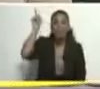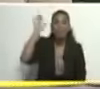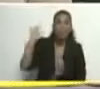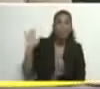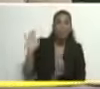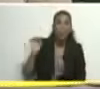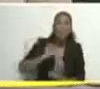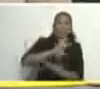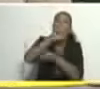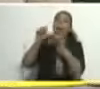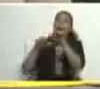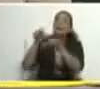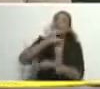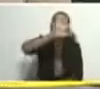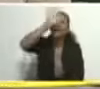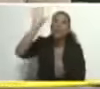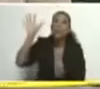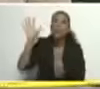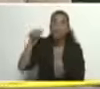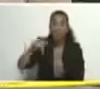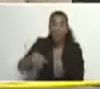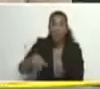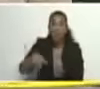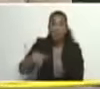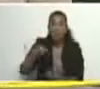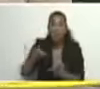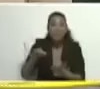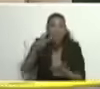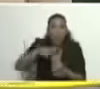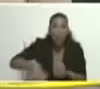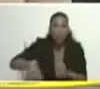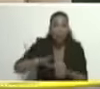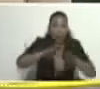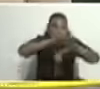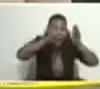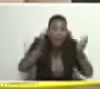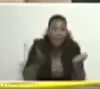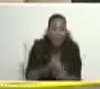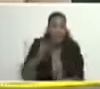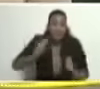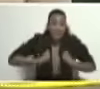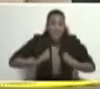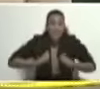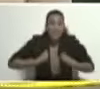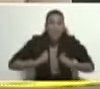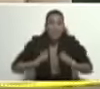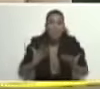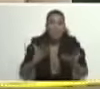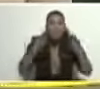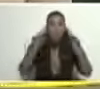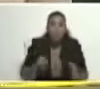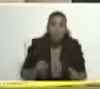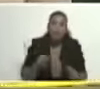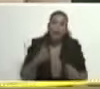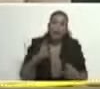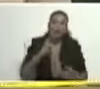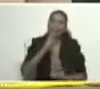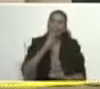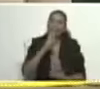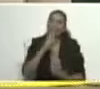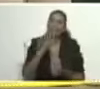los paraísos. Pero cuando estamos en las ciudades terrenales, siempre habrá